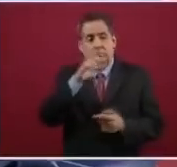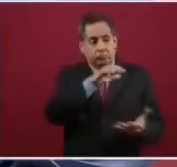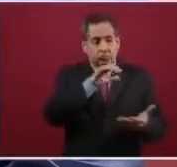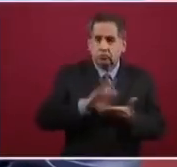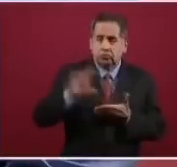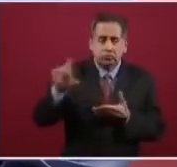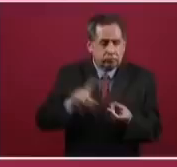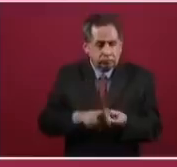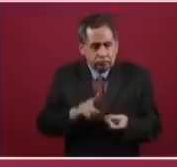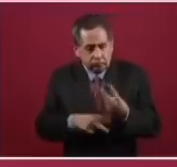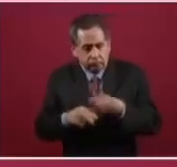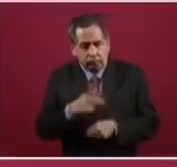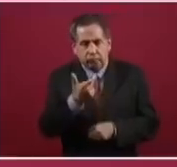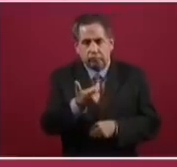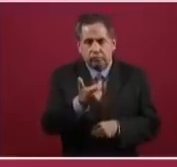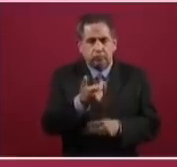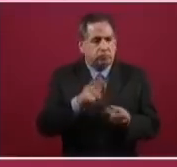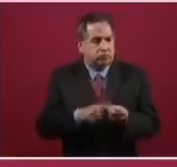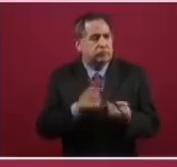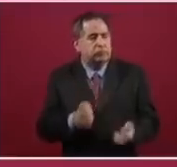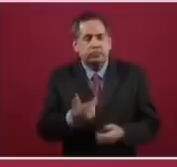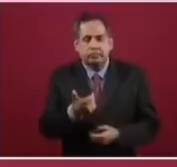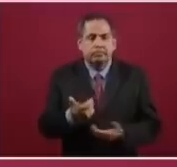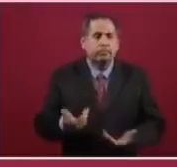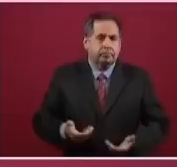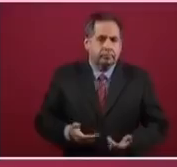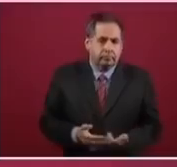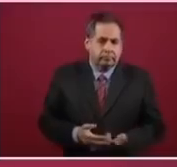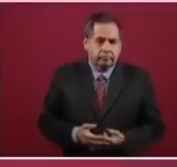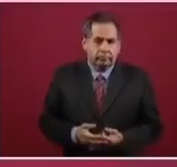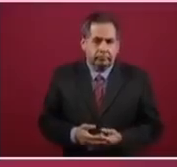dónde quedó todo ese dinero